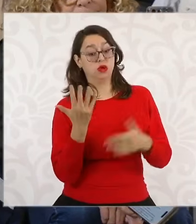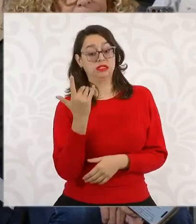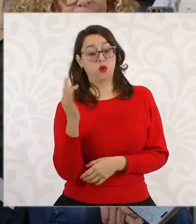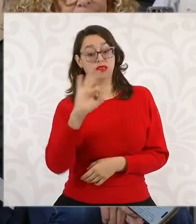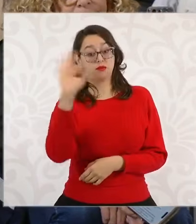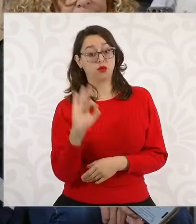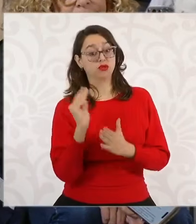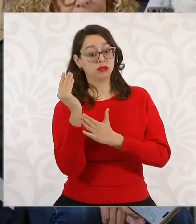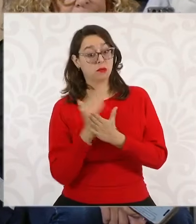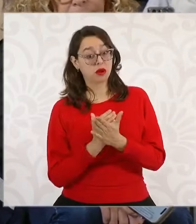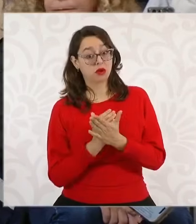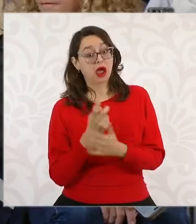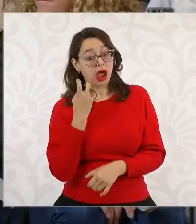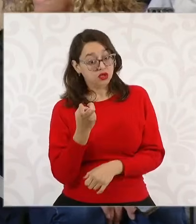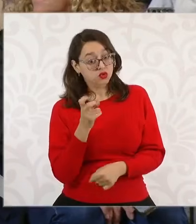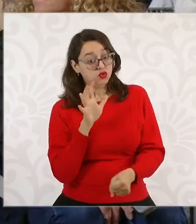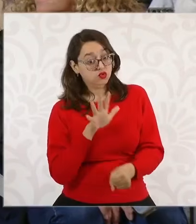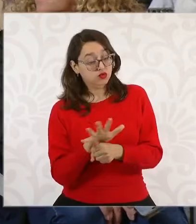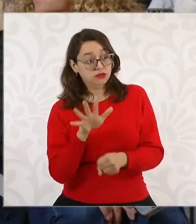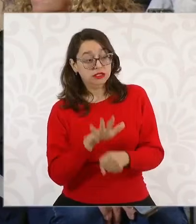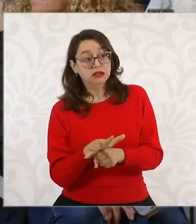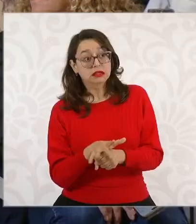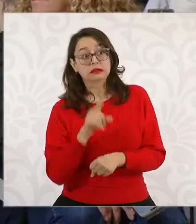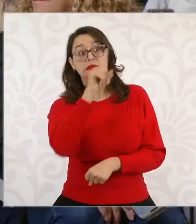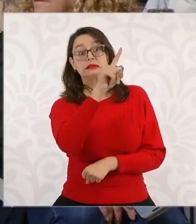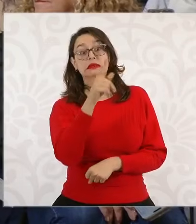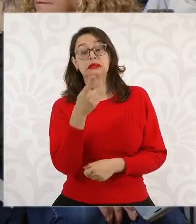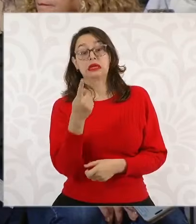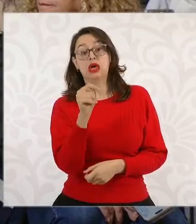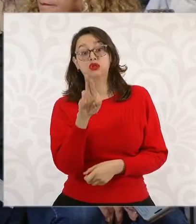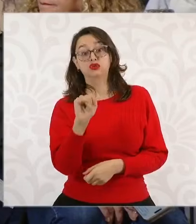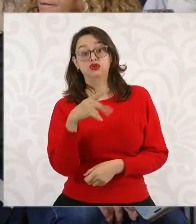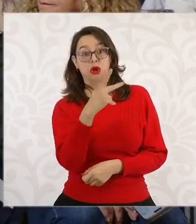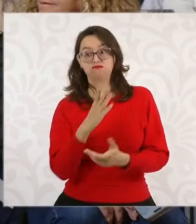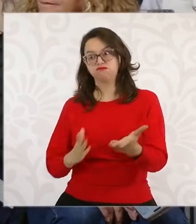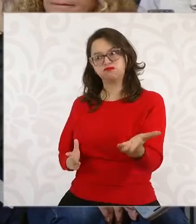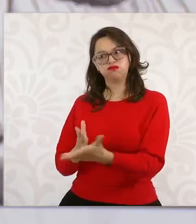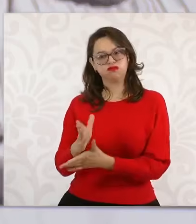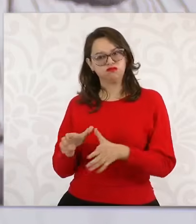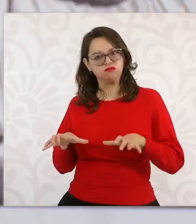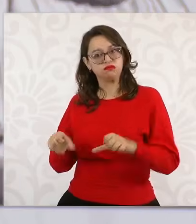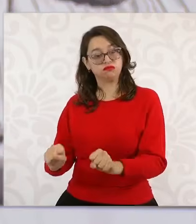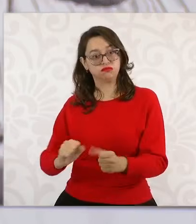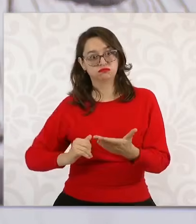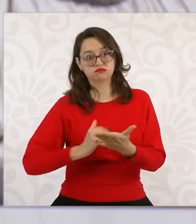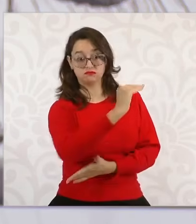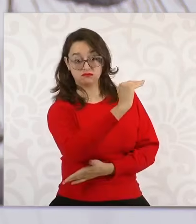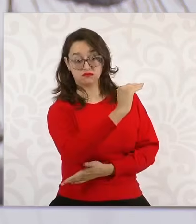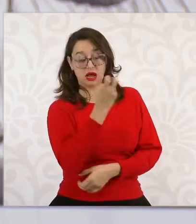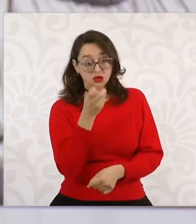México. ¿Es suficiente para impedir que Trump tome medidas directas en territorio mexicano?